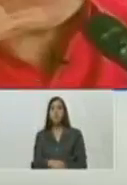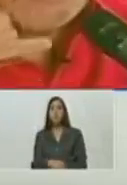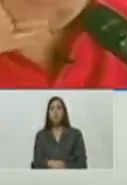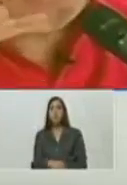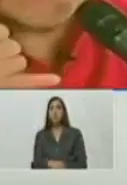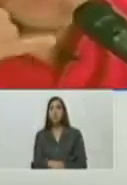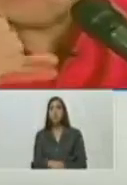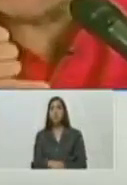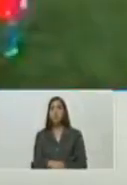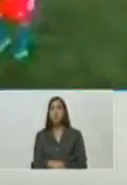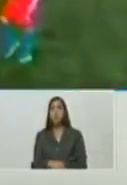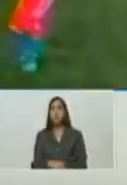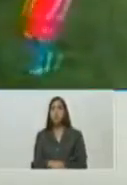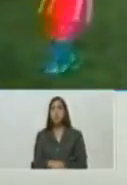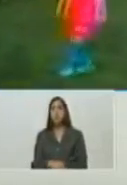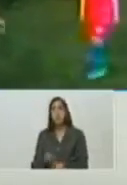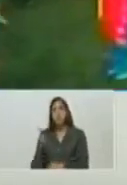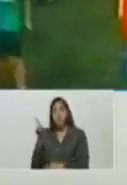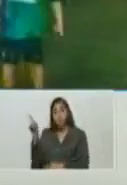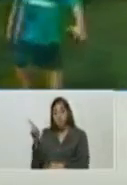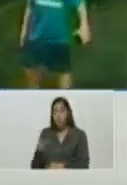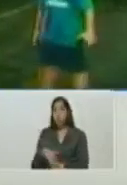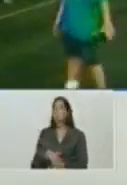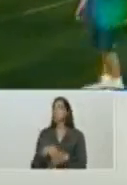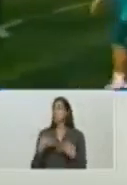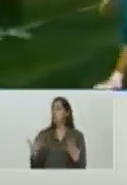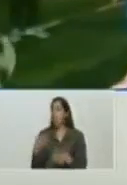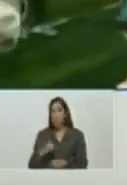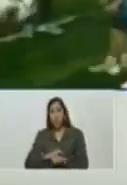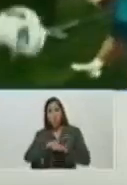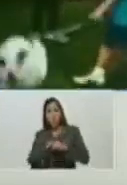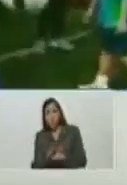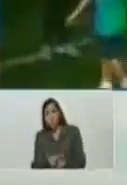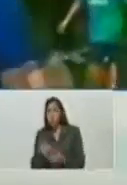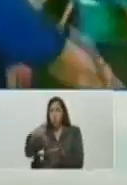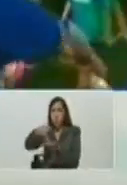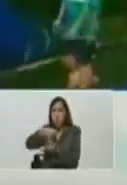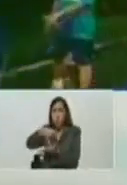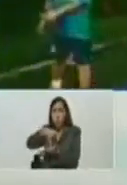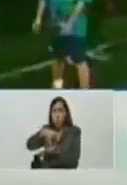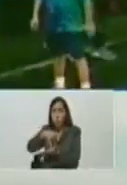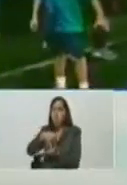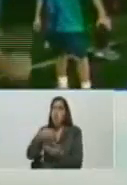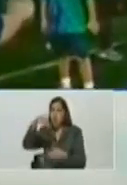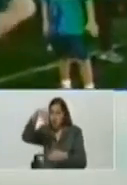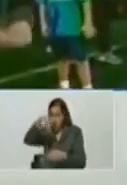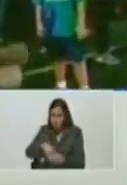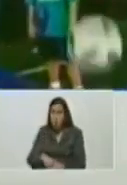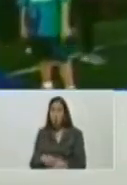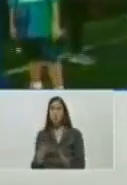Él estaba bastante agobiado por la pandemia, la cuarentena.